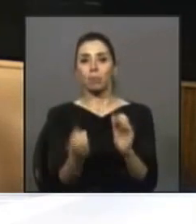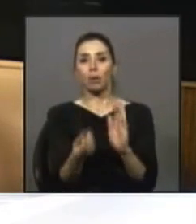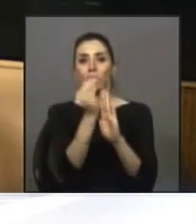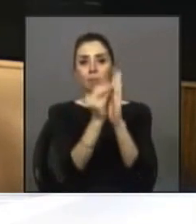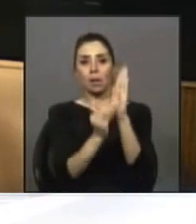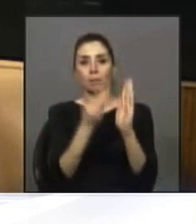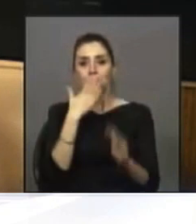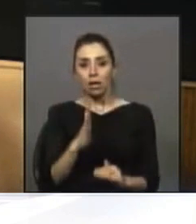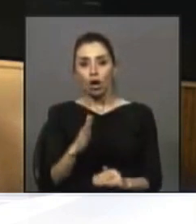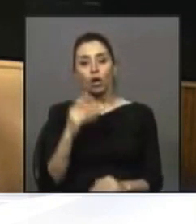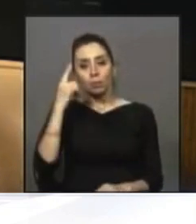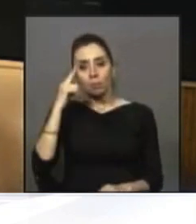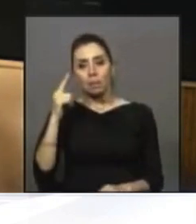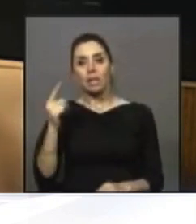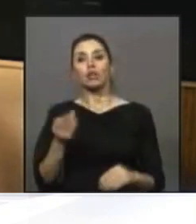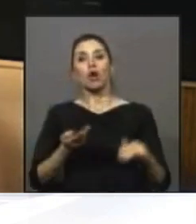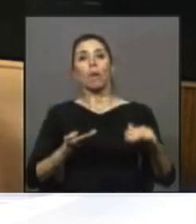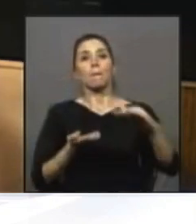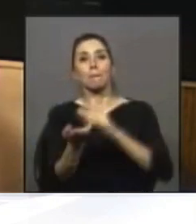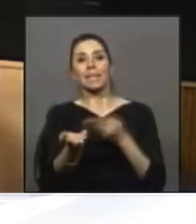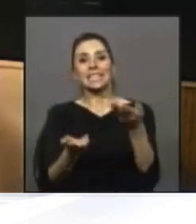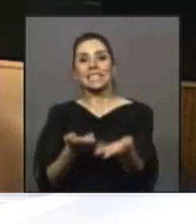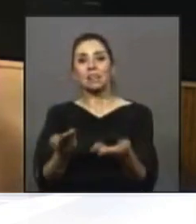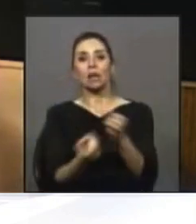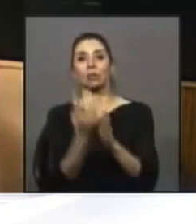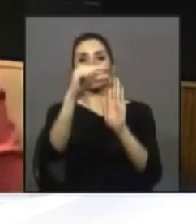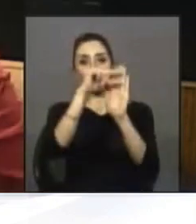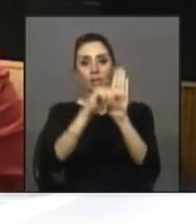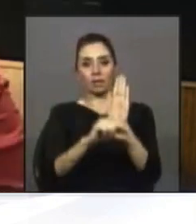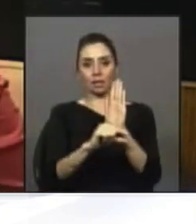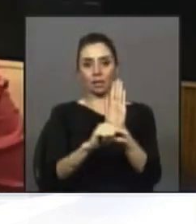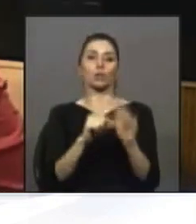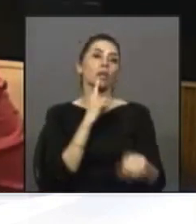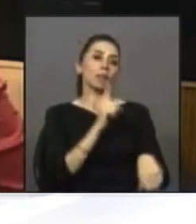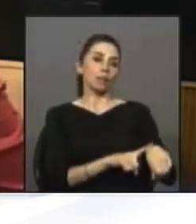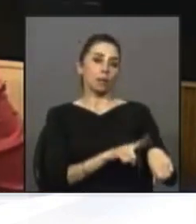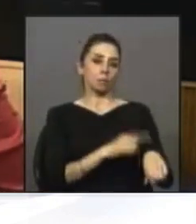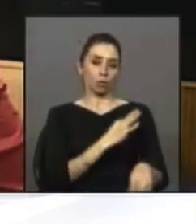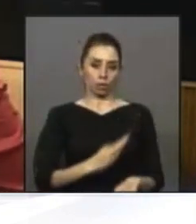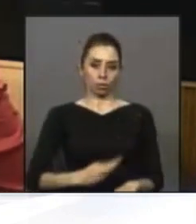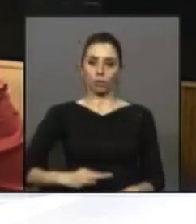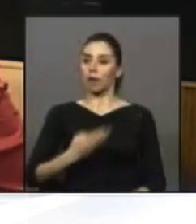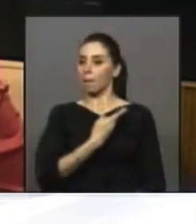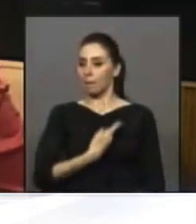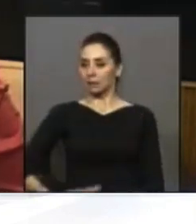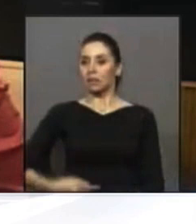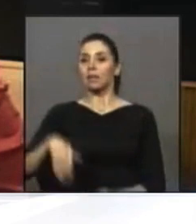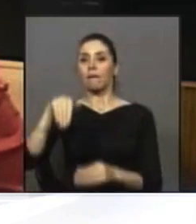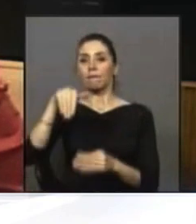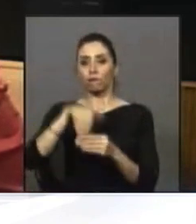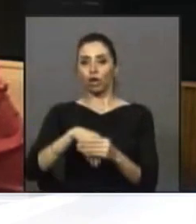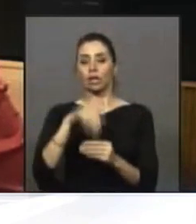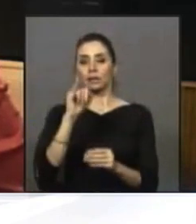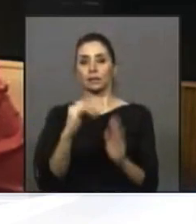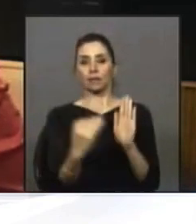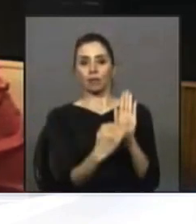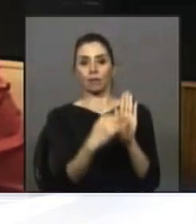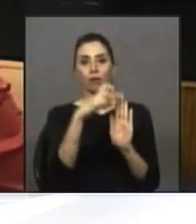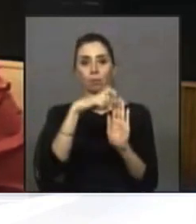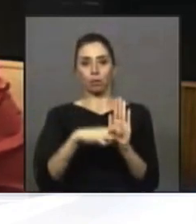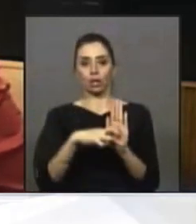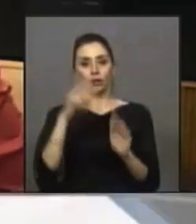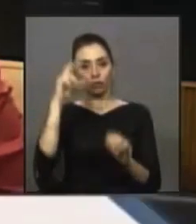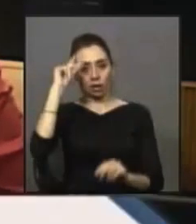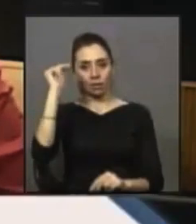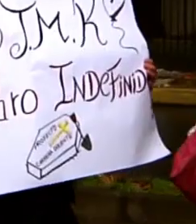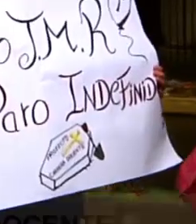mejorar, pero a través de las indicaciones. Y yo quiero decir, tiempo y poco, presidente, que vamos a votar a favor del proyecto de